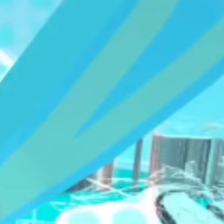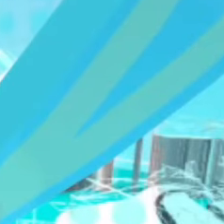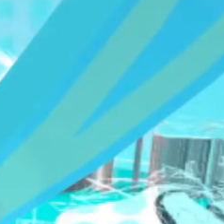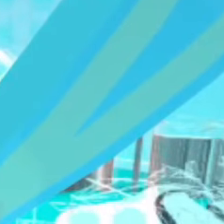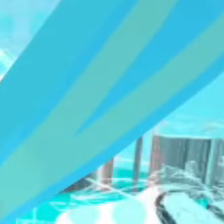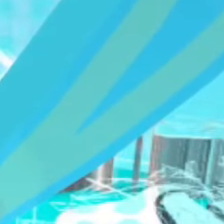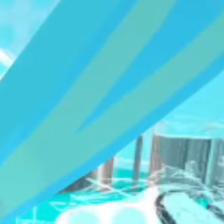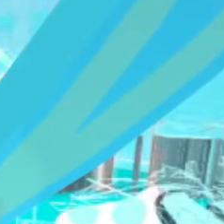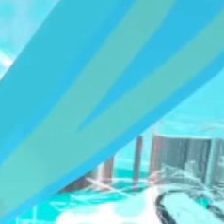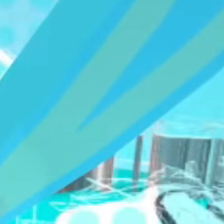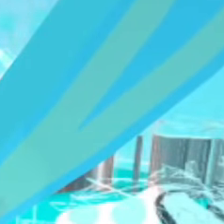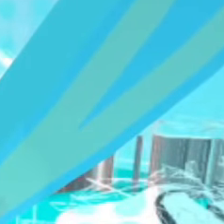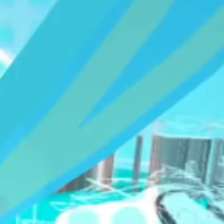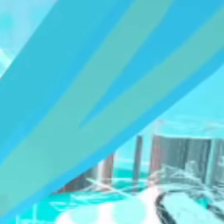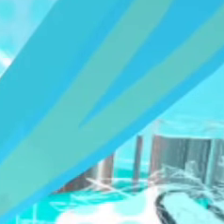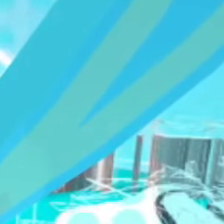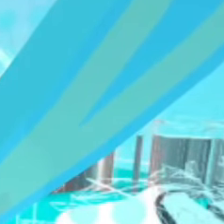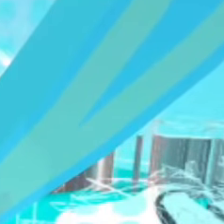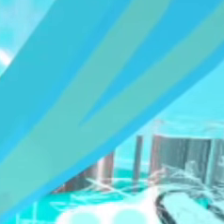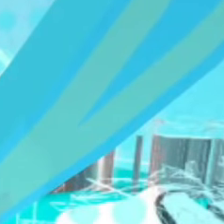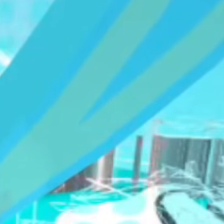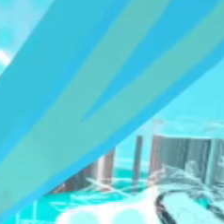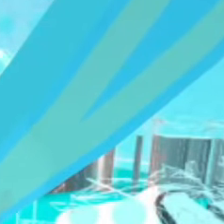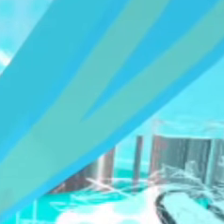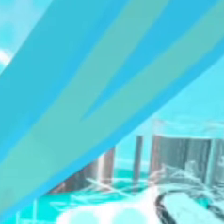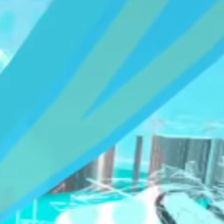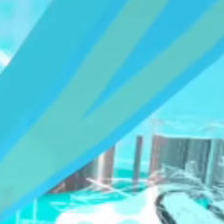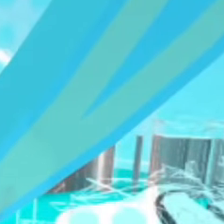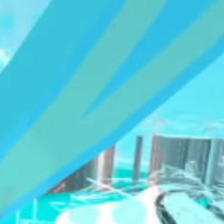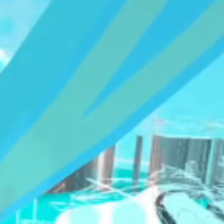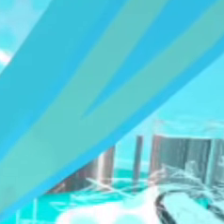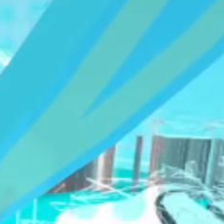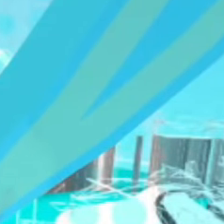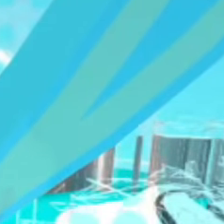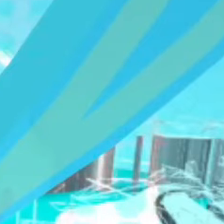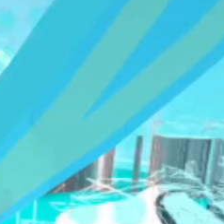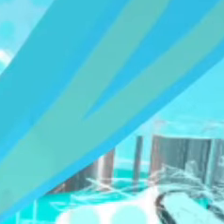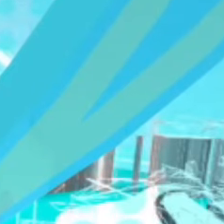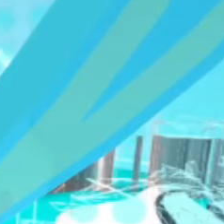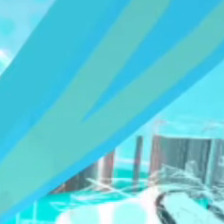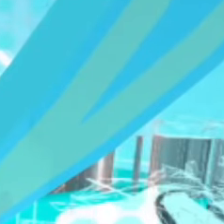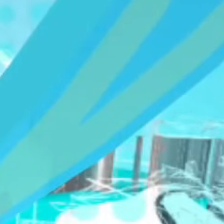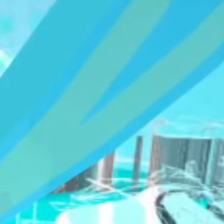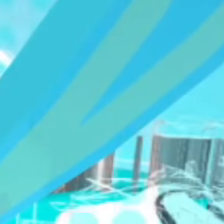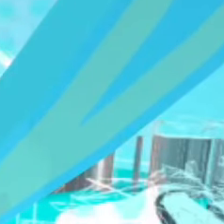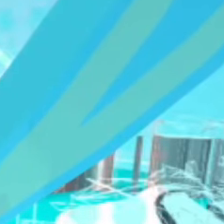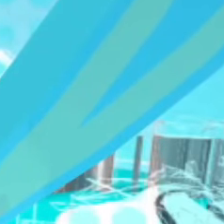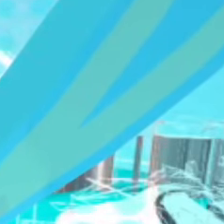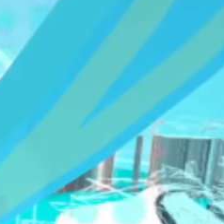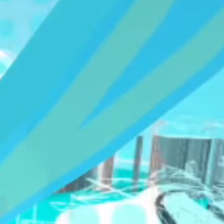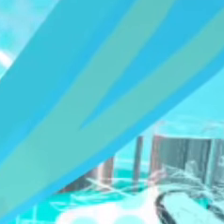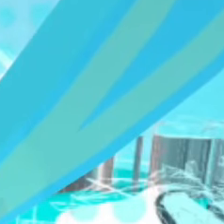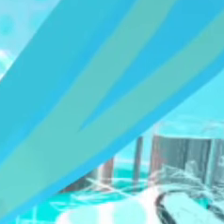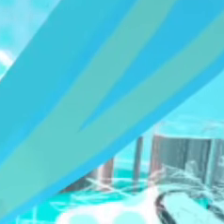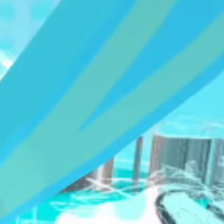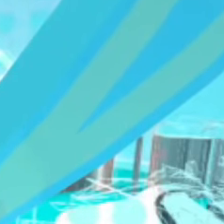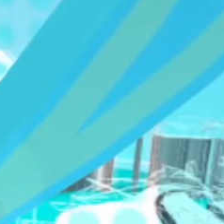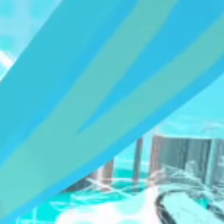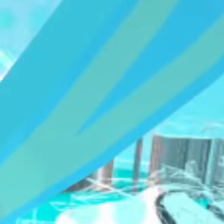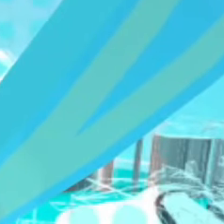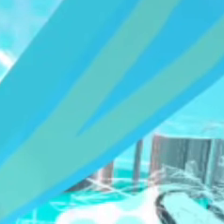dólar hoy en la compra 621 colones con 8 centavos. El precio del dólar en la